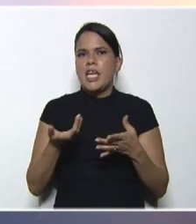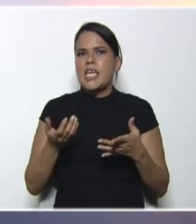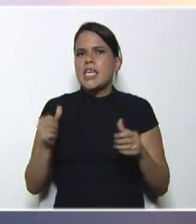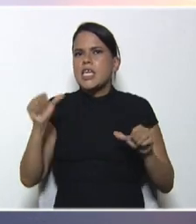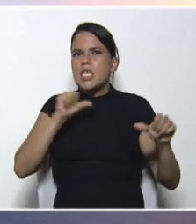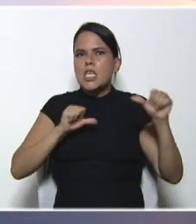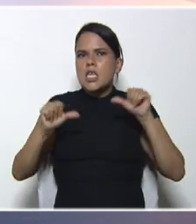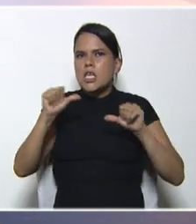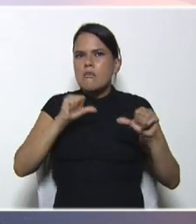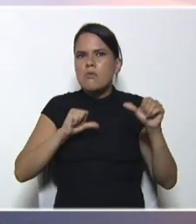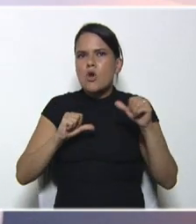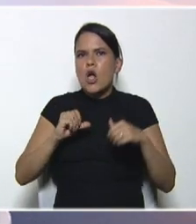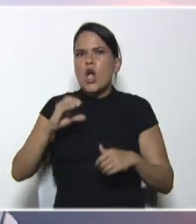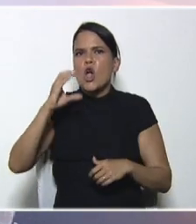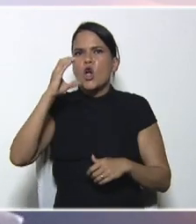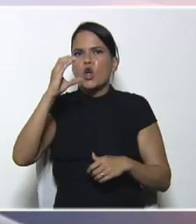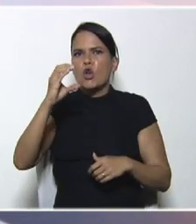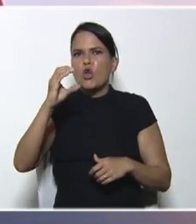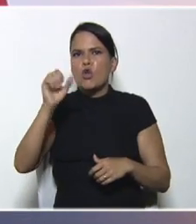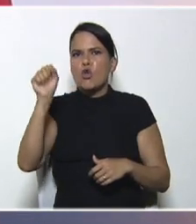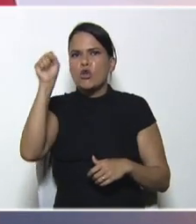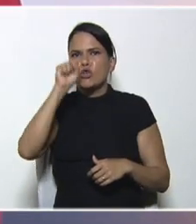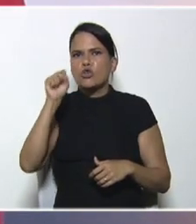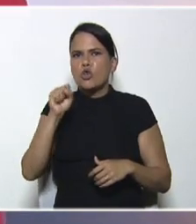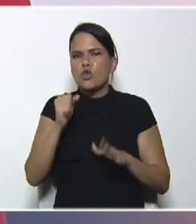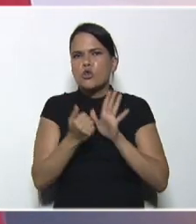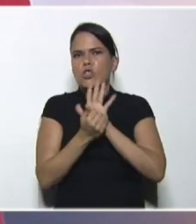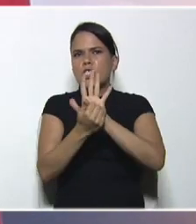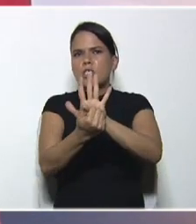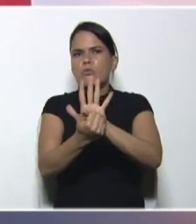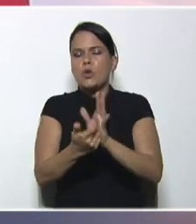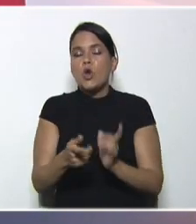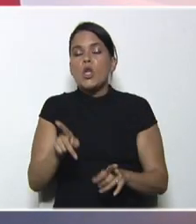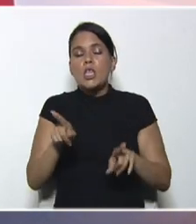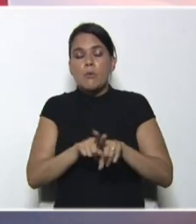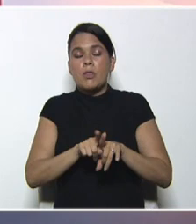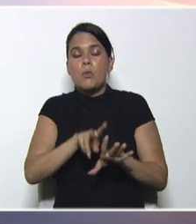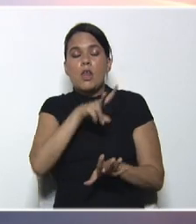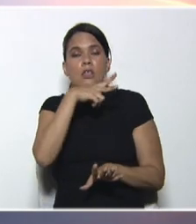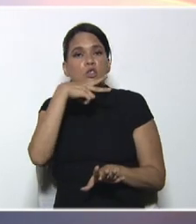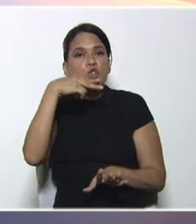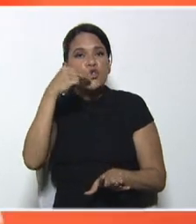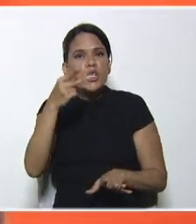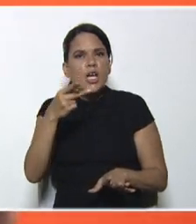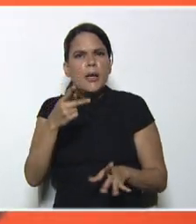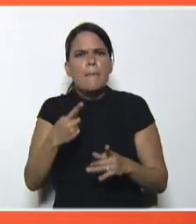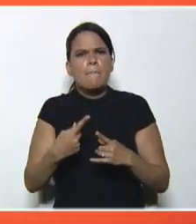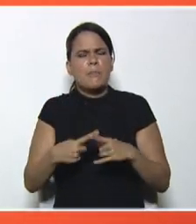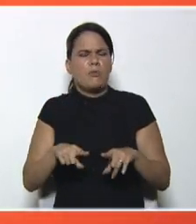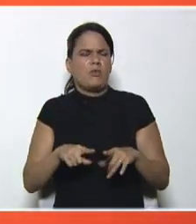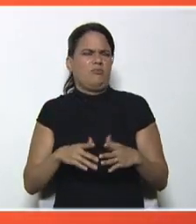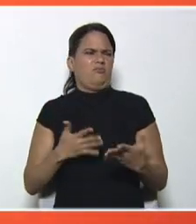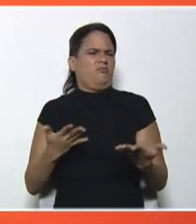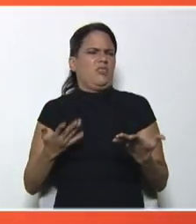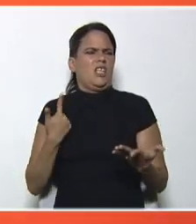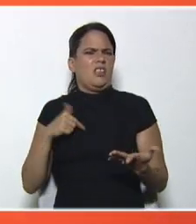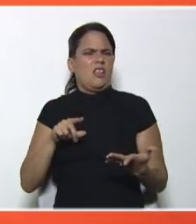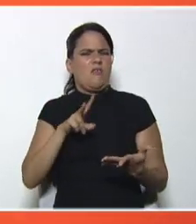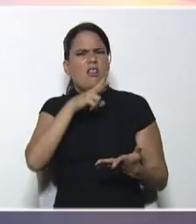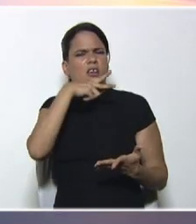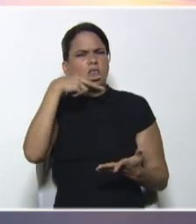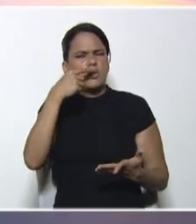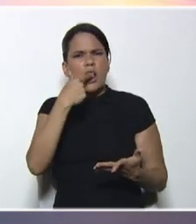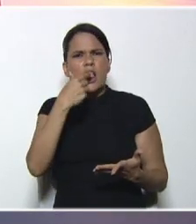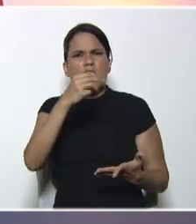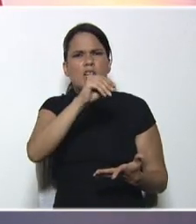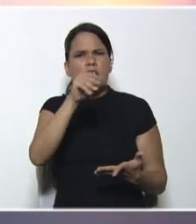sodio. También tenemos el azúcar, ¿sí? Pero, profe, ¿qué tiene que ver el azúcar, la sal con